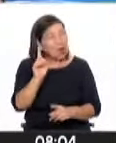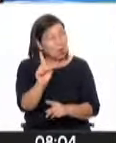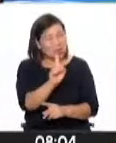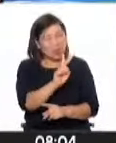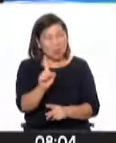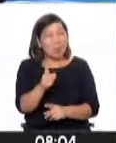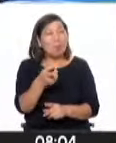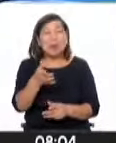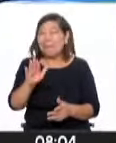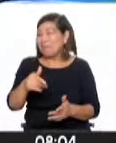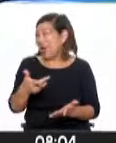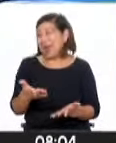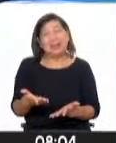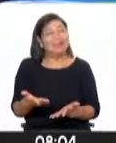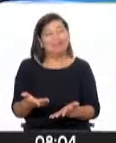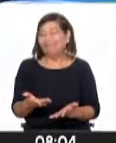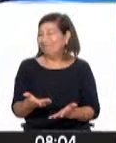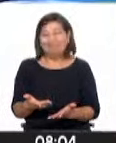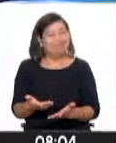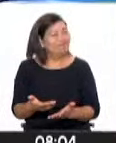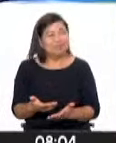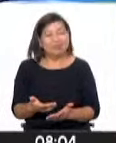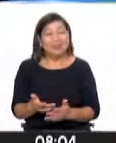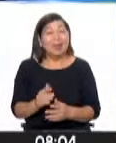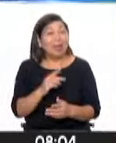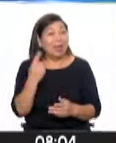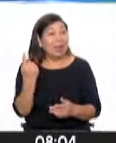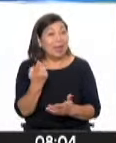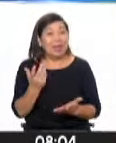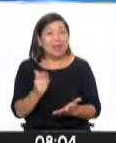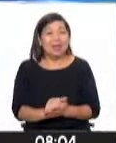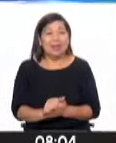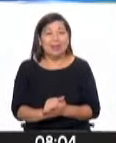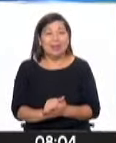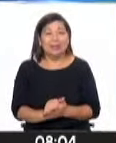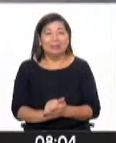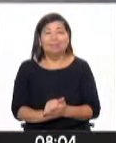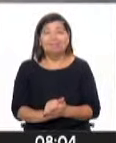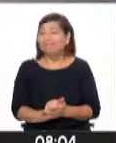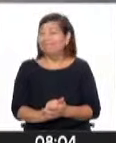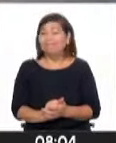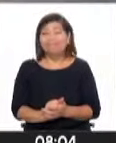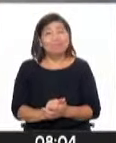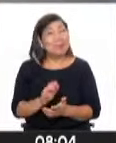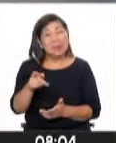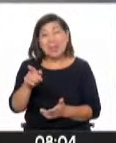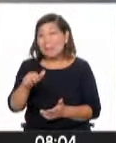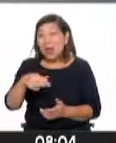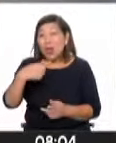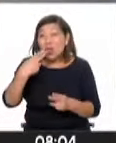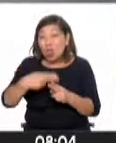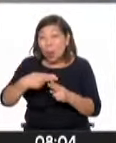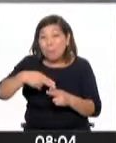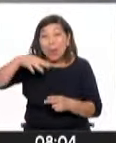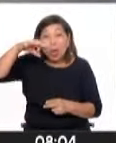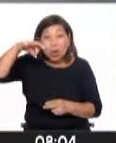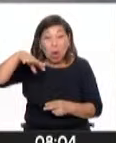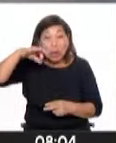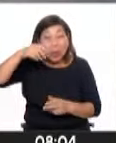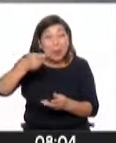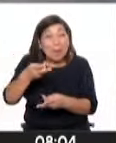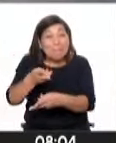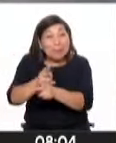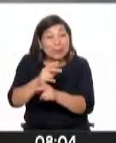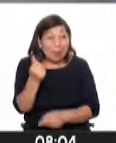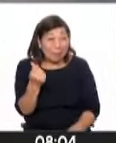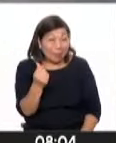como las que he mencionado, pero en general, evitar ese tipo en de realidad, situaciones que nos pueda poner claro, en riesgo nuestra propia integridad. Es muy fácil de obtener, ¿no?